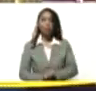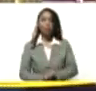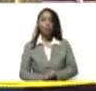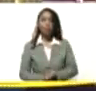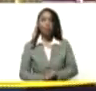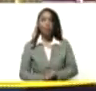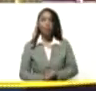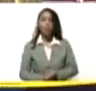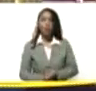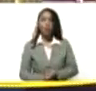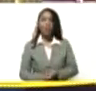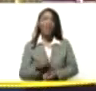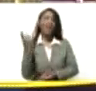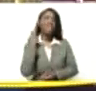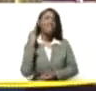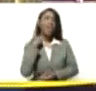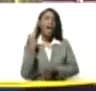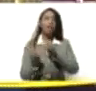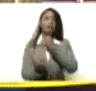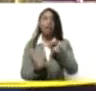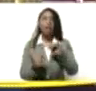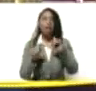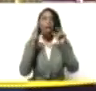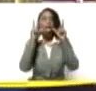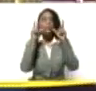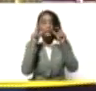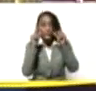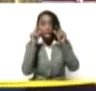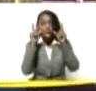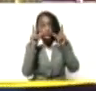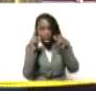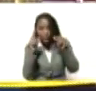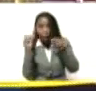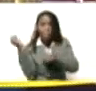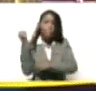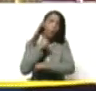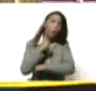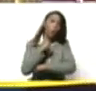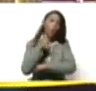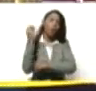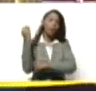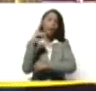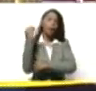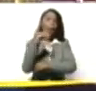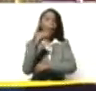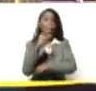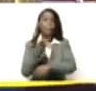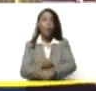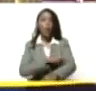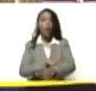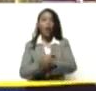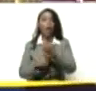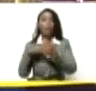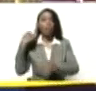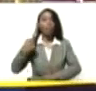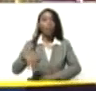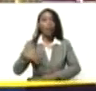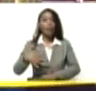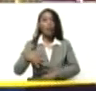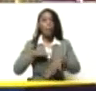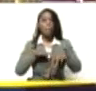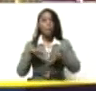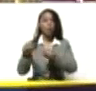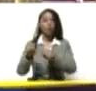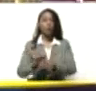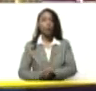de la vieja izquierda trasnochada y derrotada, que cada vez se parece más a la derecha proimperialista.